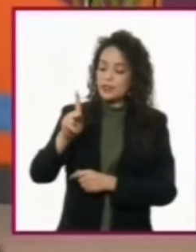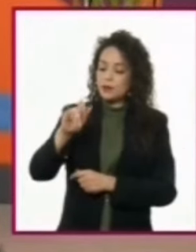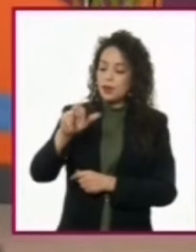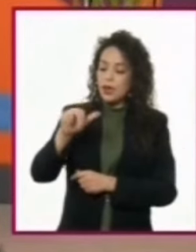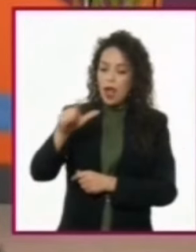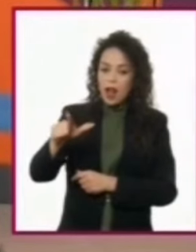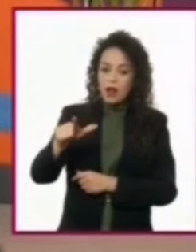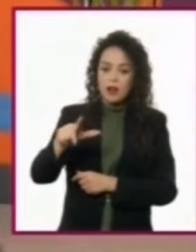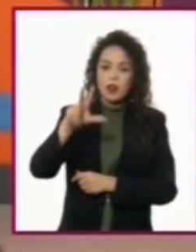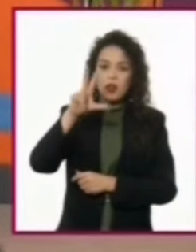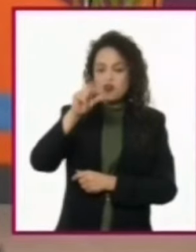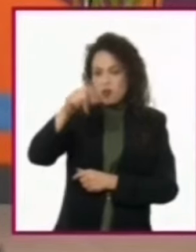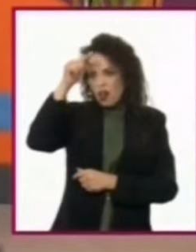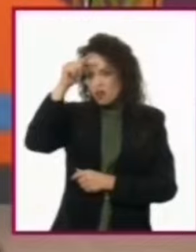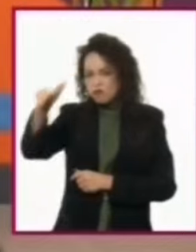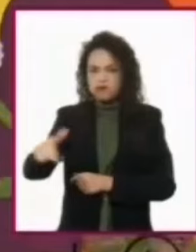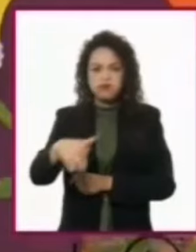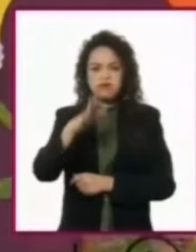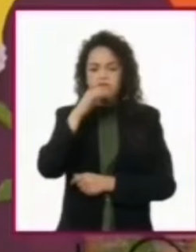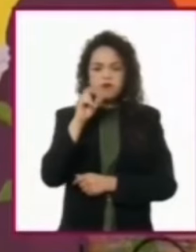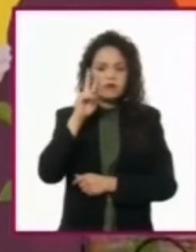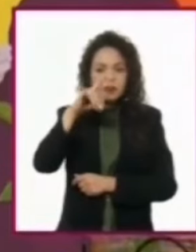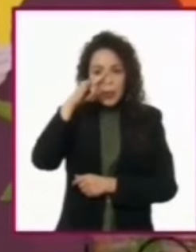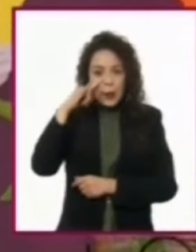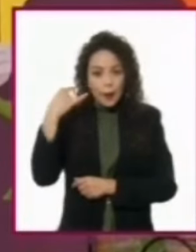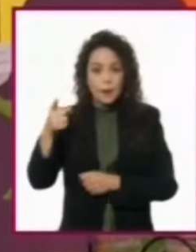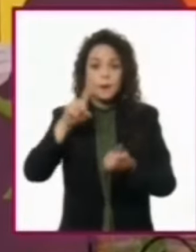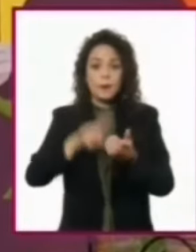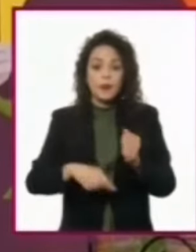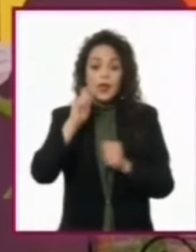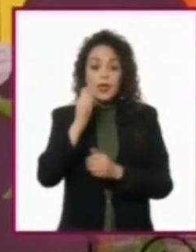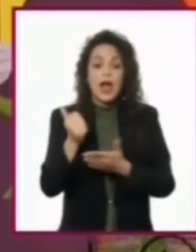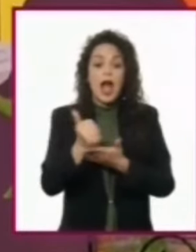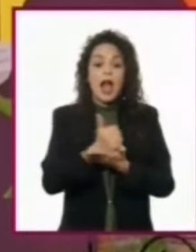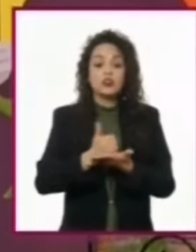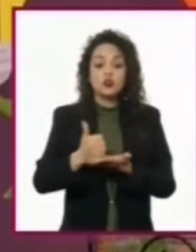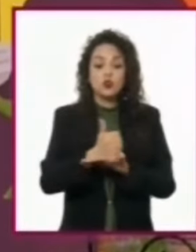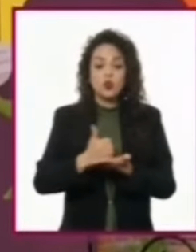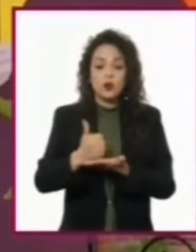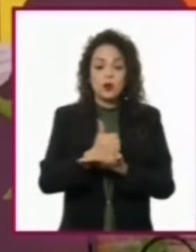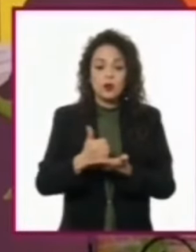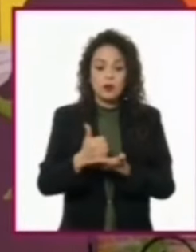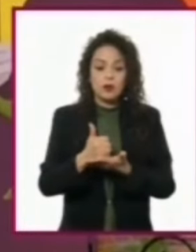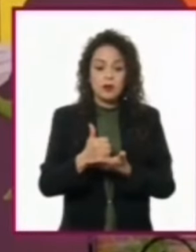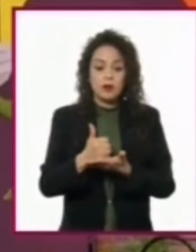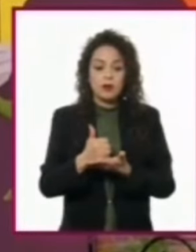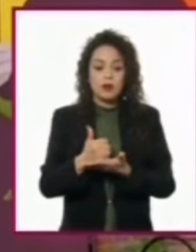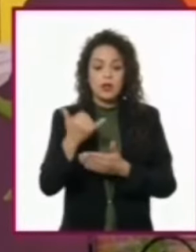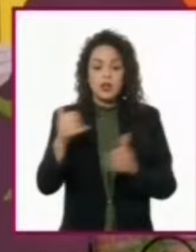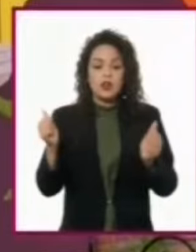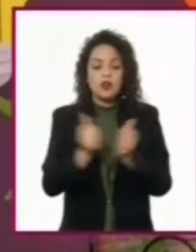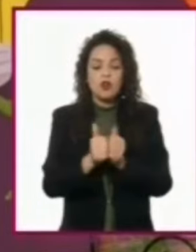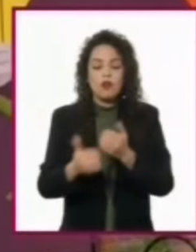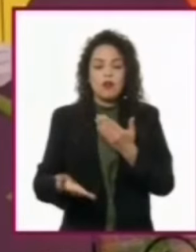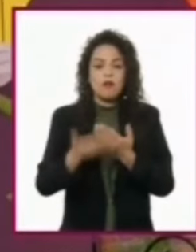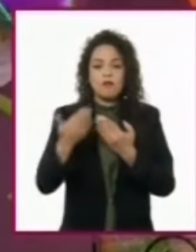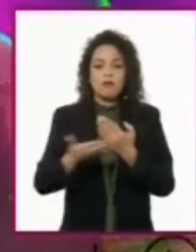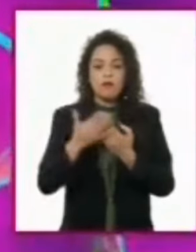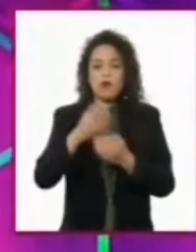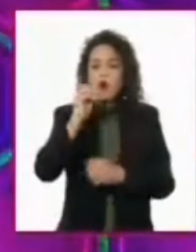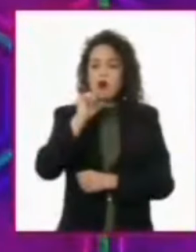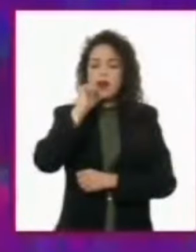discernible o explicable son azules muy dispersas y con poco o